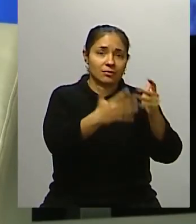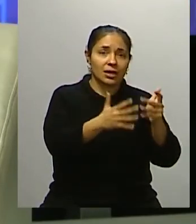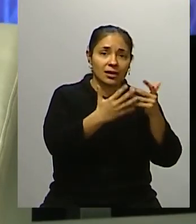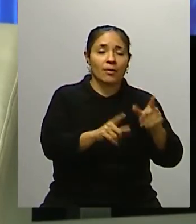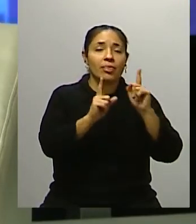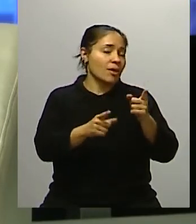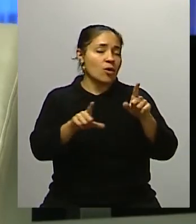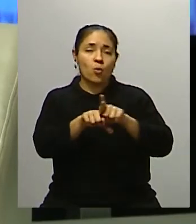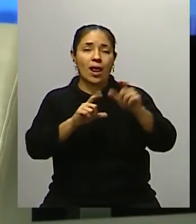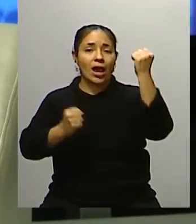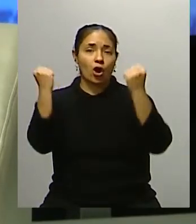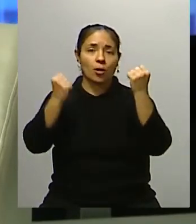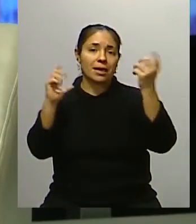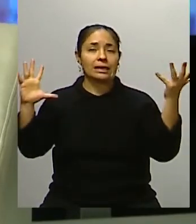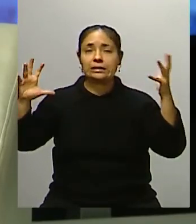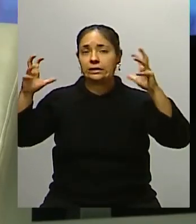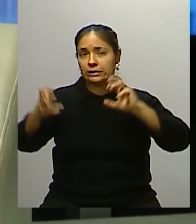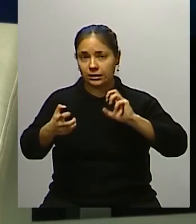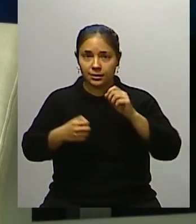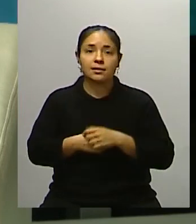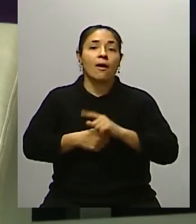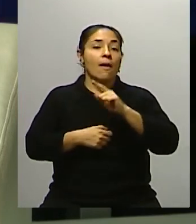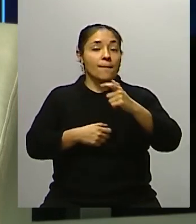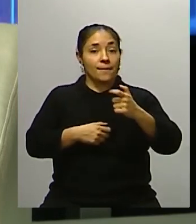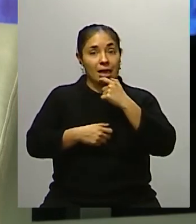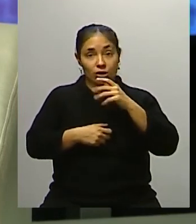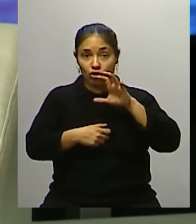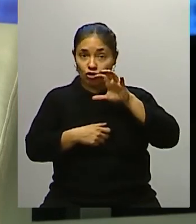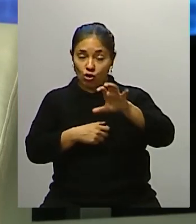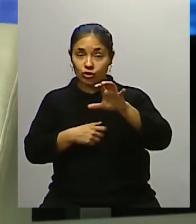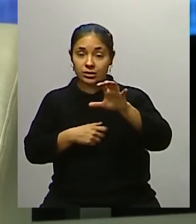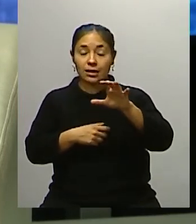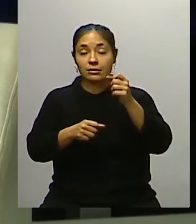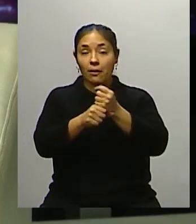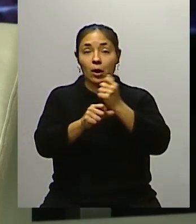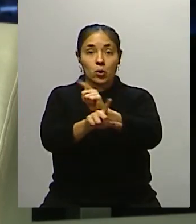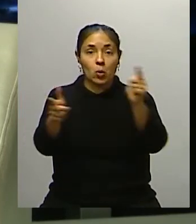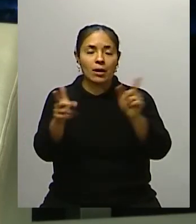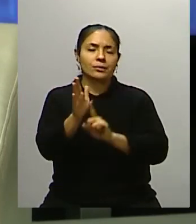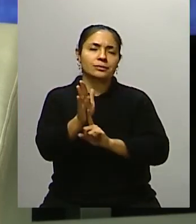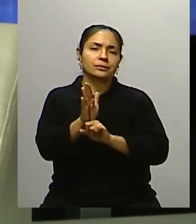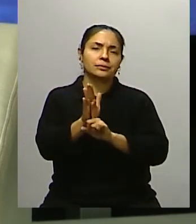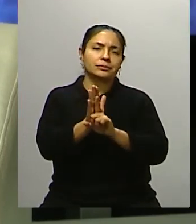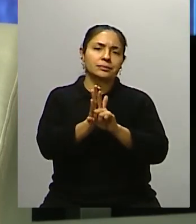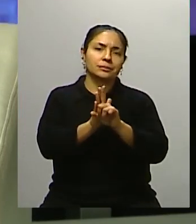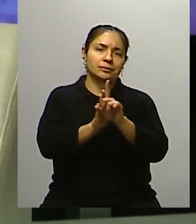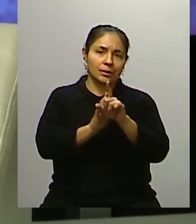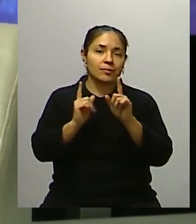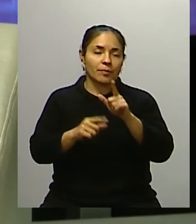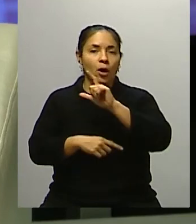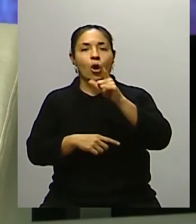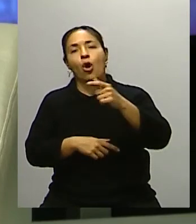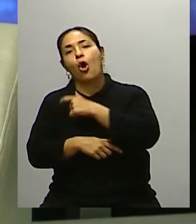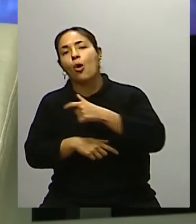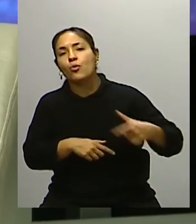Entonces, el nivel de desempleo en la provincia particularmente está en aumento, independientemente de que las cifras del gobierno o